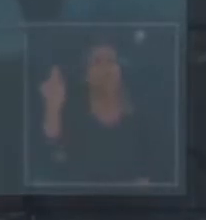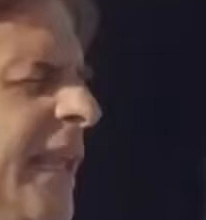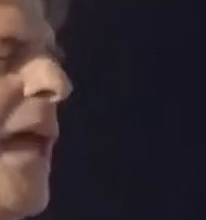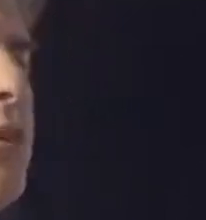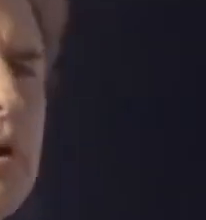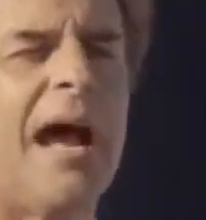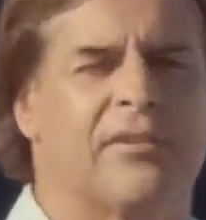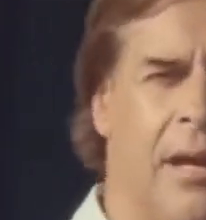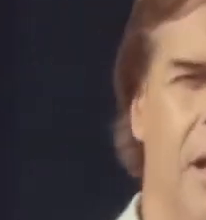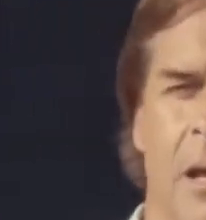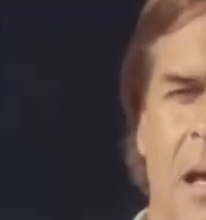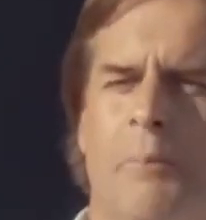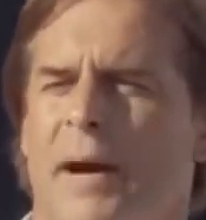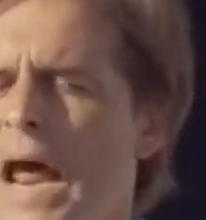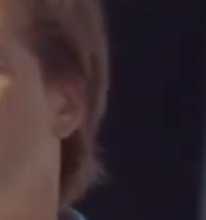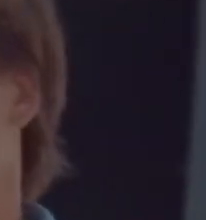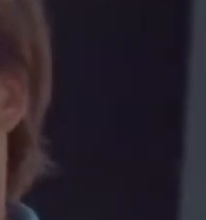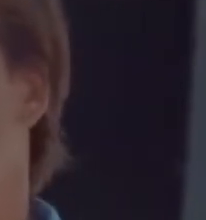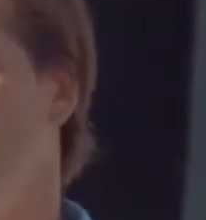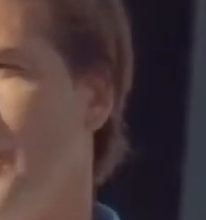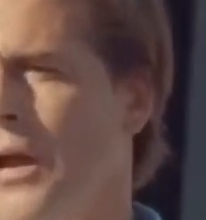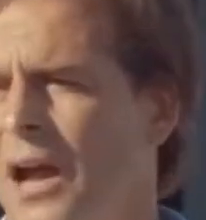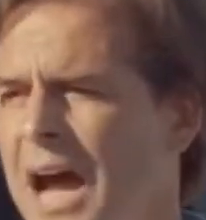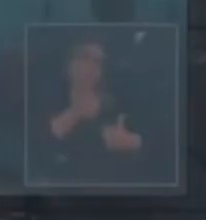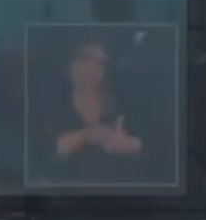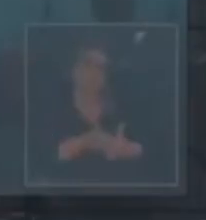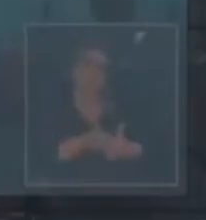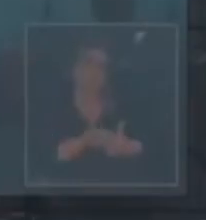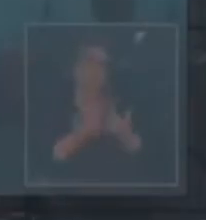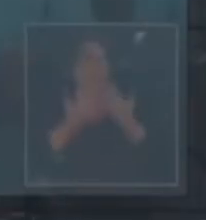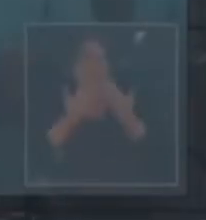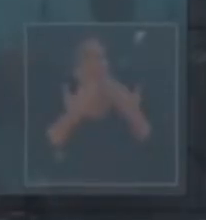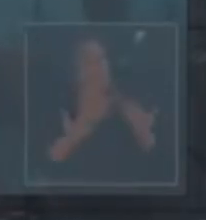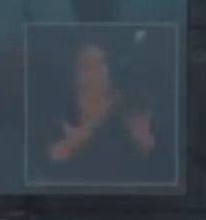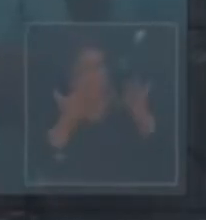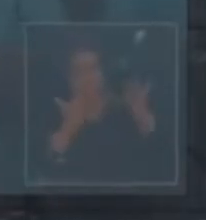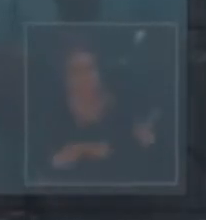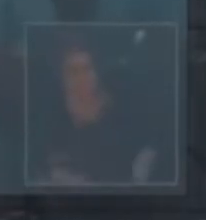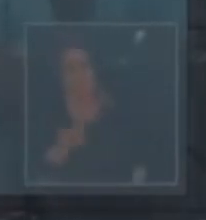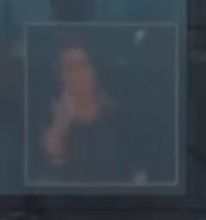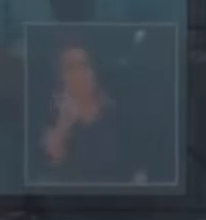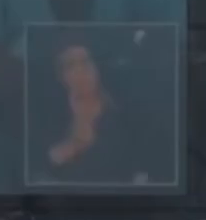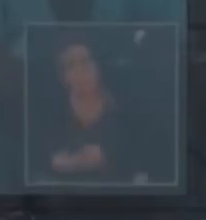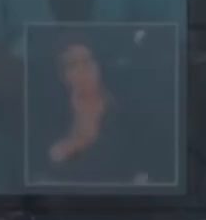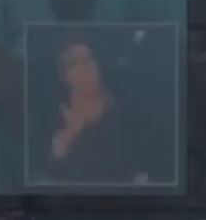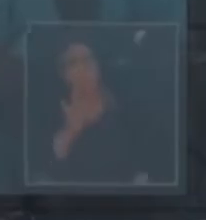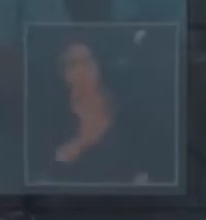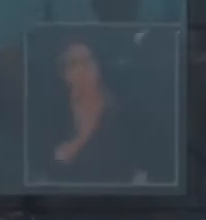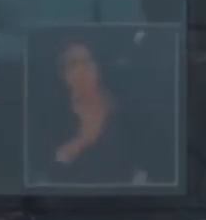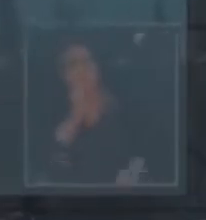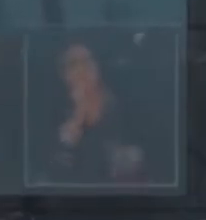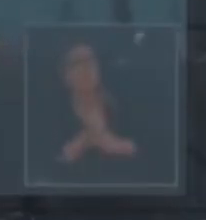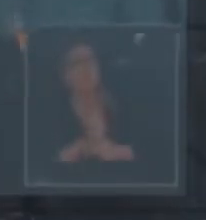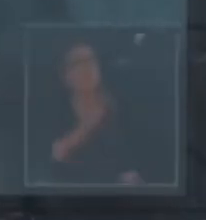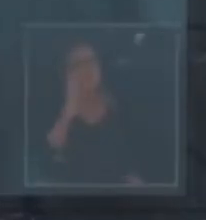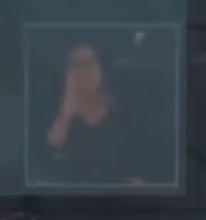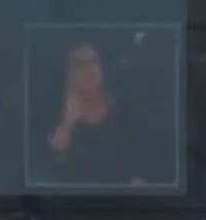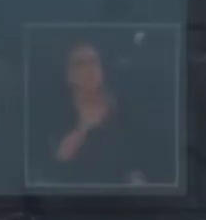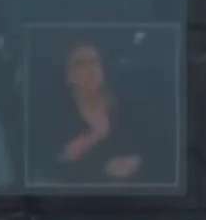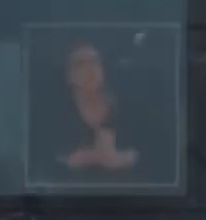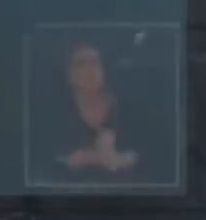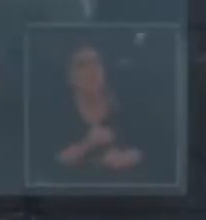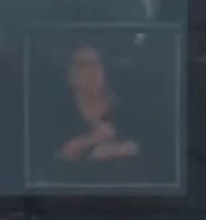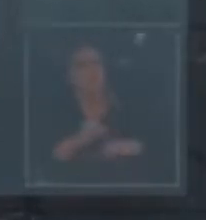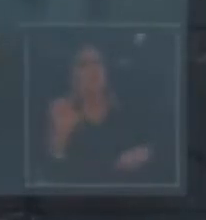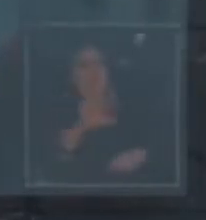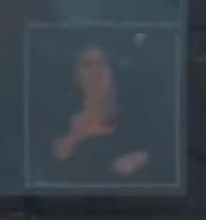país esté dando clase, pararme al lado de ella, dignificarla, que se la respete, y cuando salga del liceo que no tenga